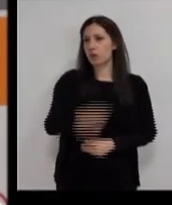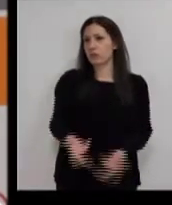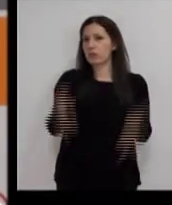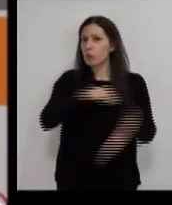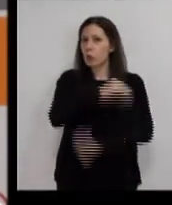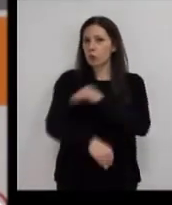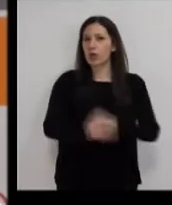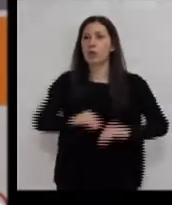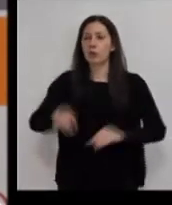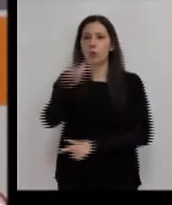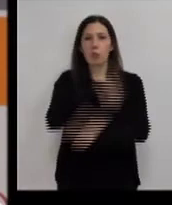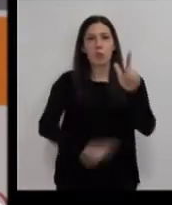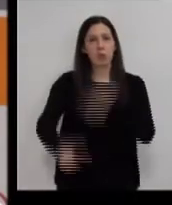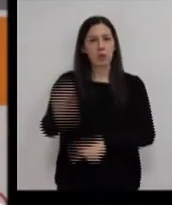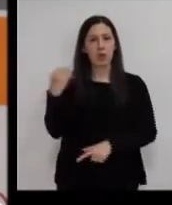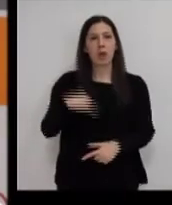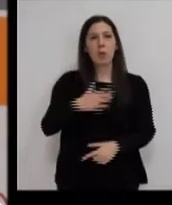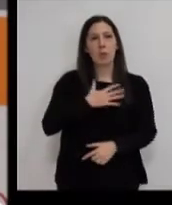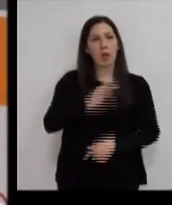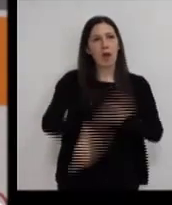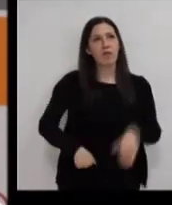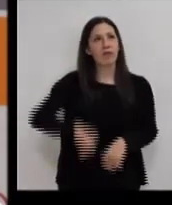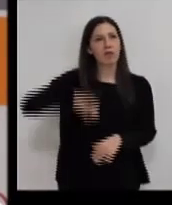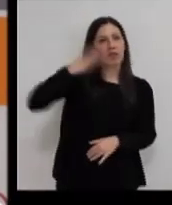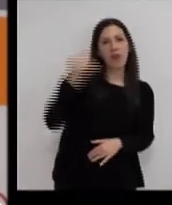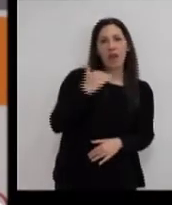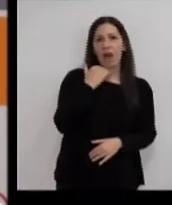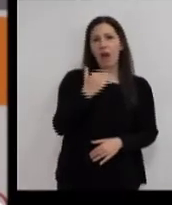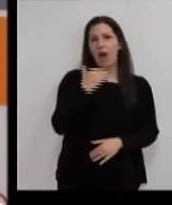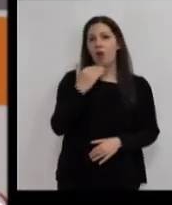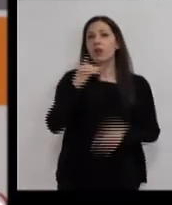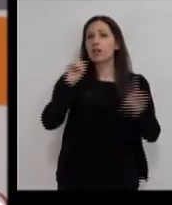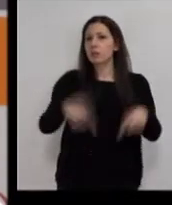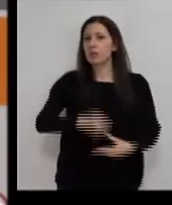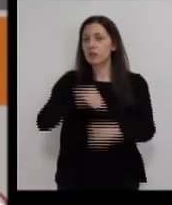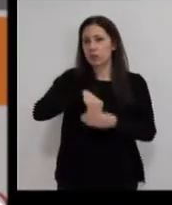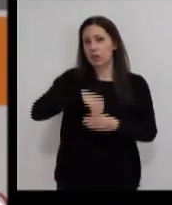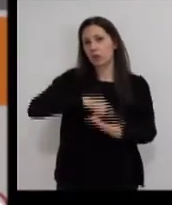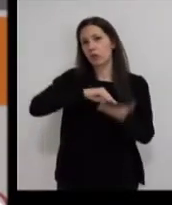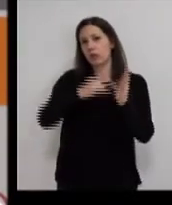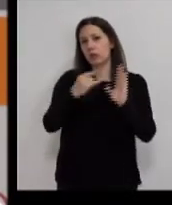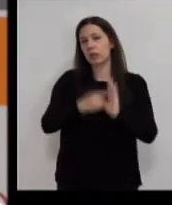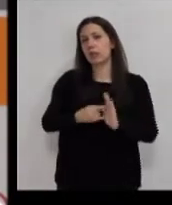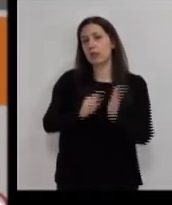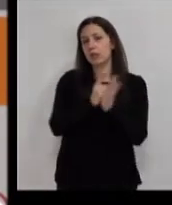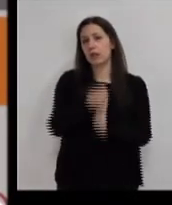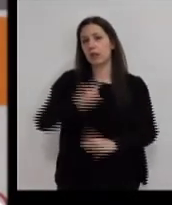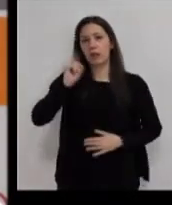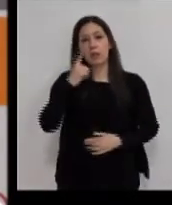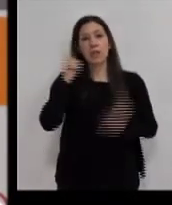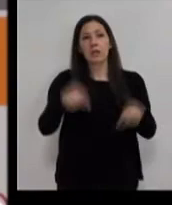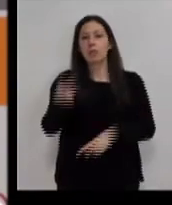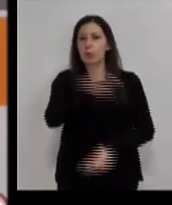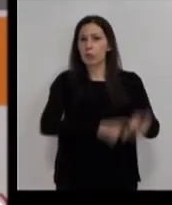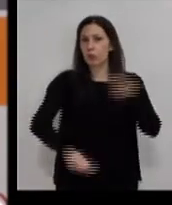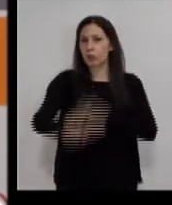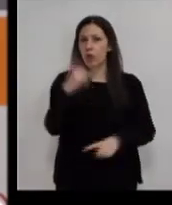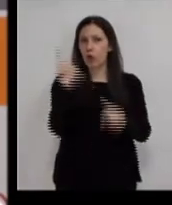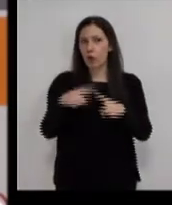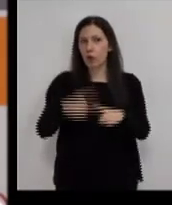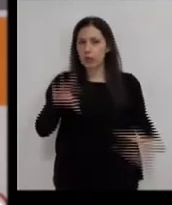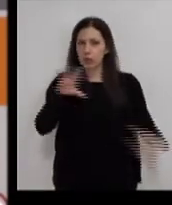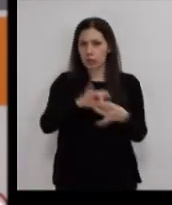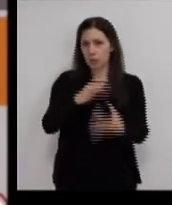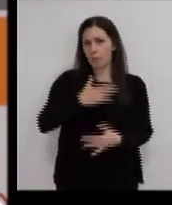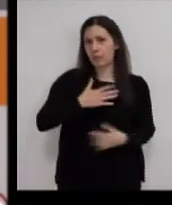utilizar yendo en tu viaje, a lo largo del viaje, lo cual te permite improvisar durante el viaje. Tiene un sistema de geolocalización y